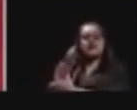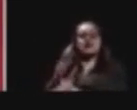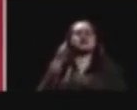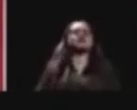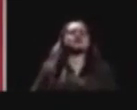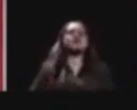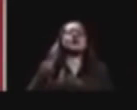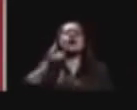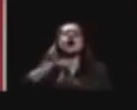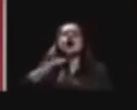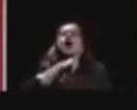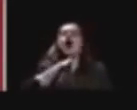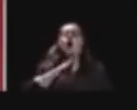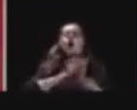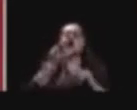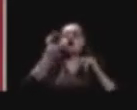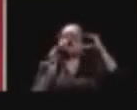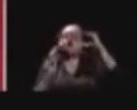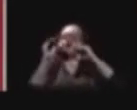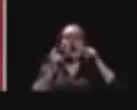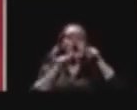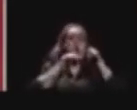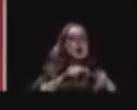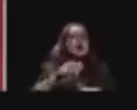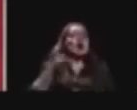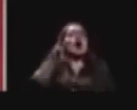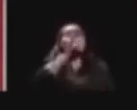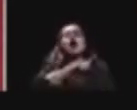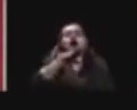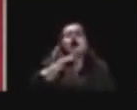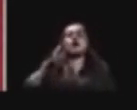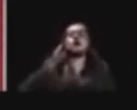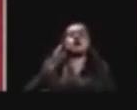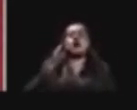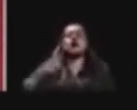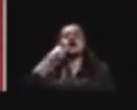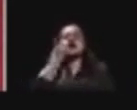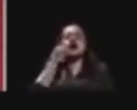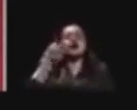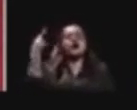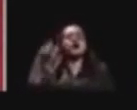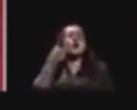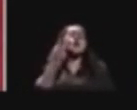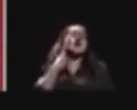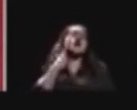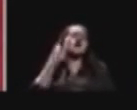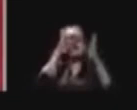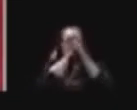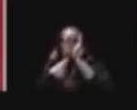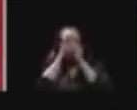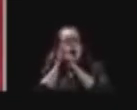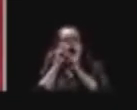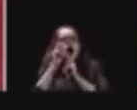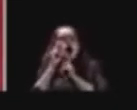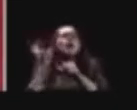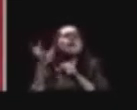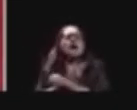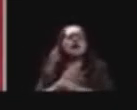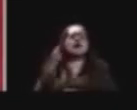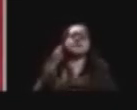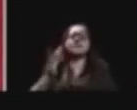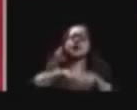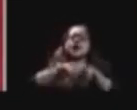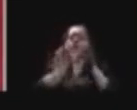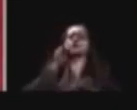las desigualdades, un gobierno que se dedicó al espionaje político, privilegiando